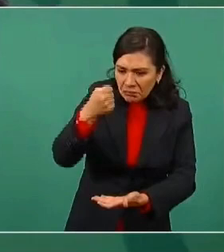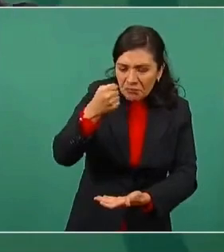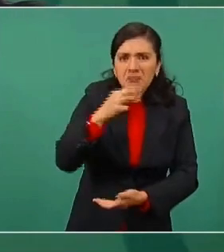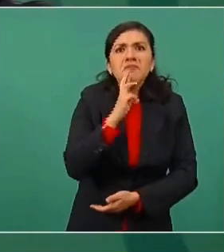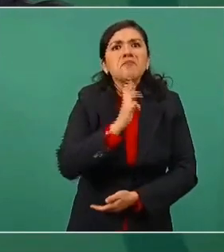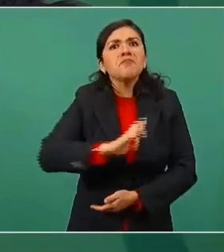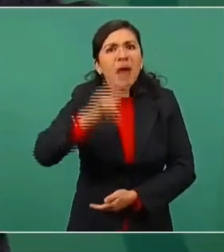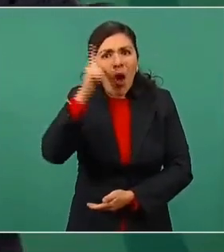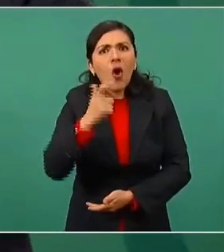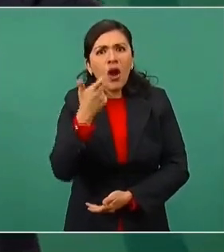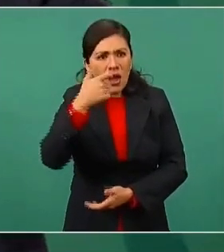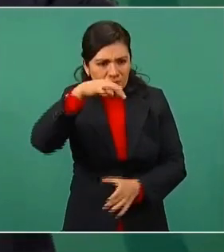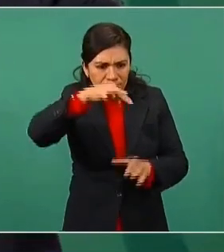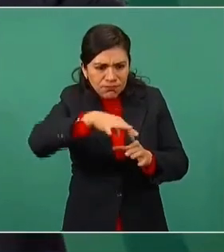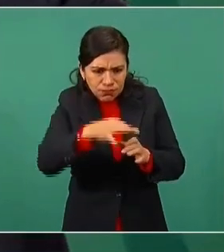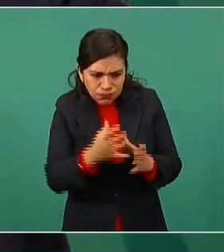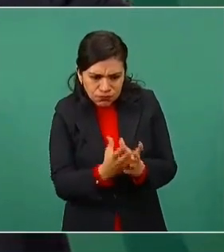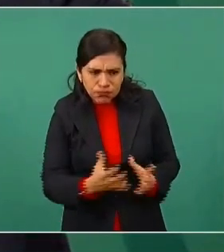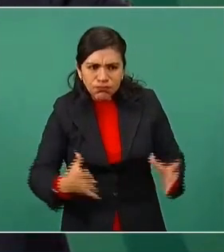reunir los recursos